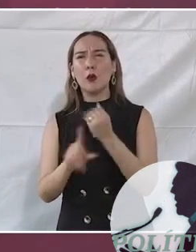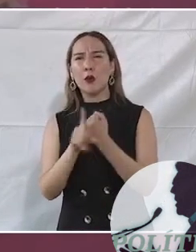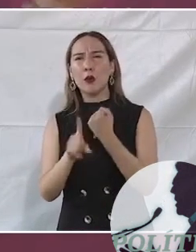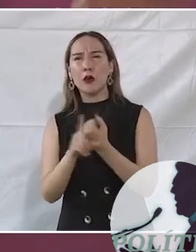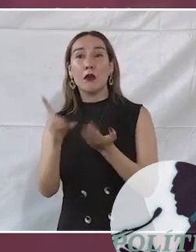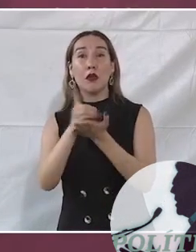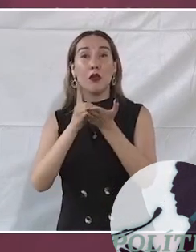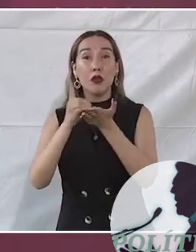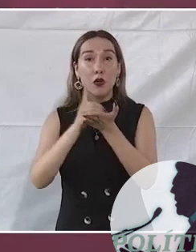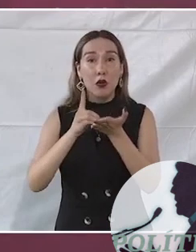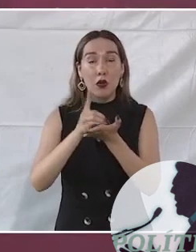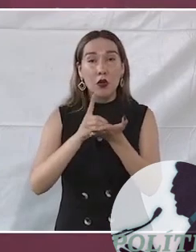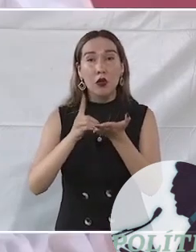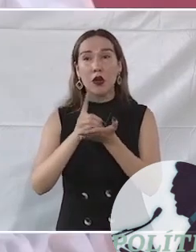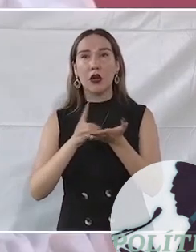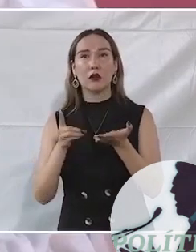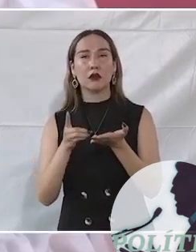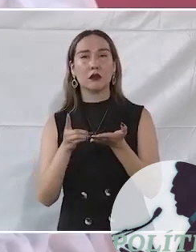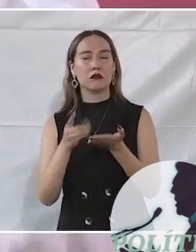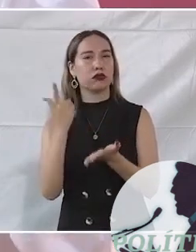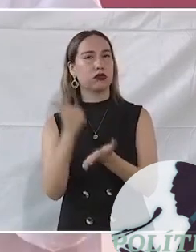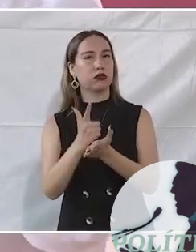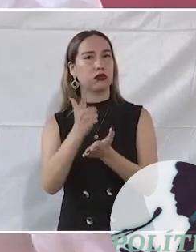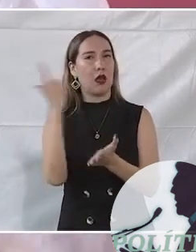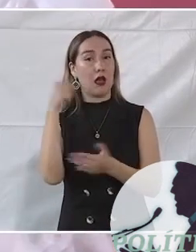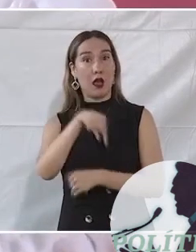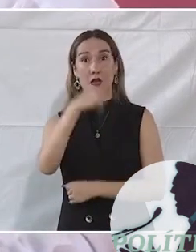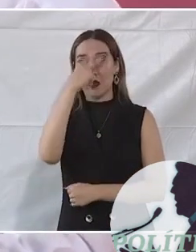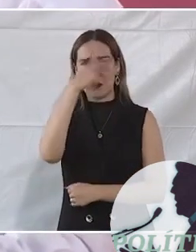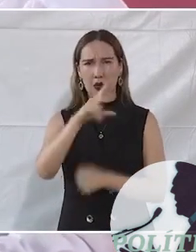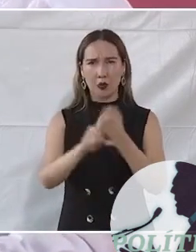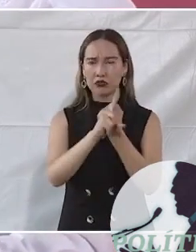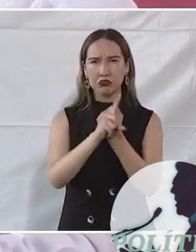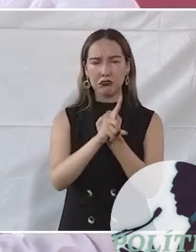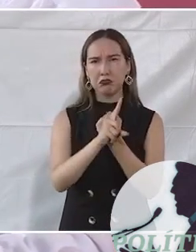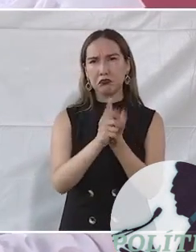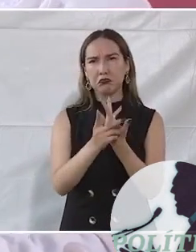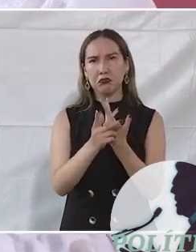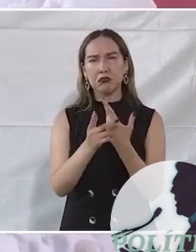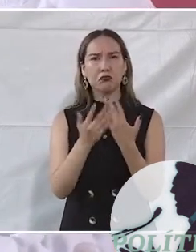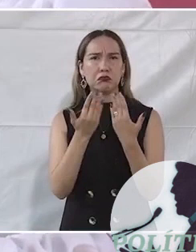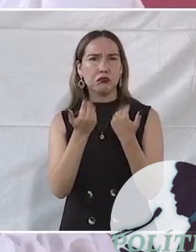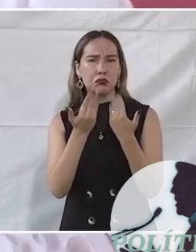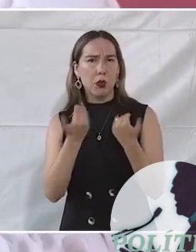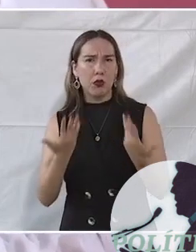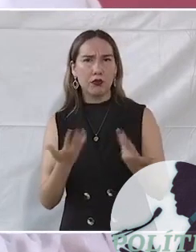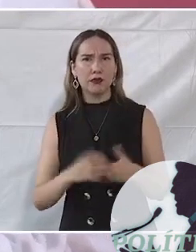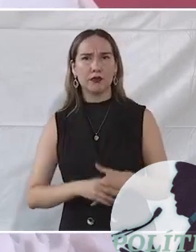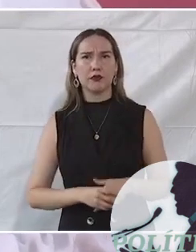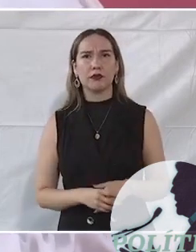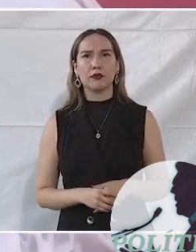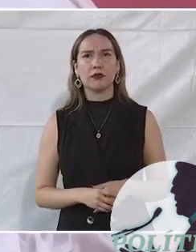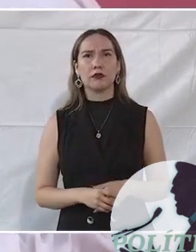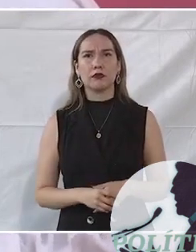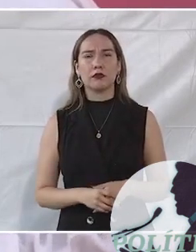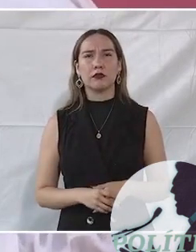Nosotros no tenemos, afortunadamente, ese problema. O no hay